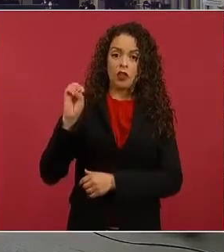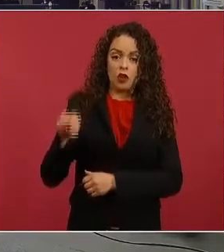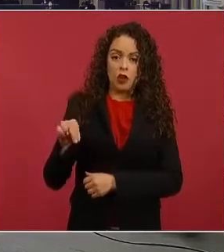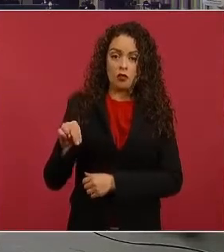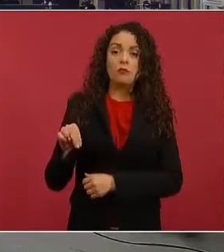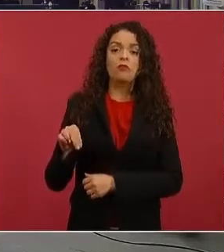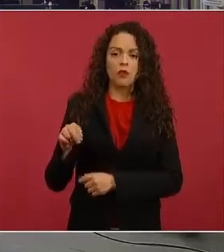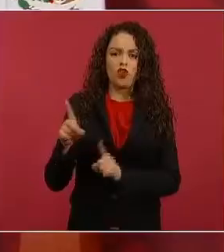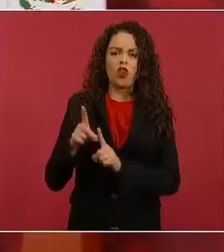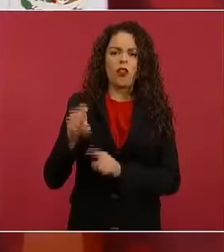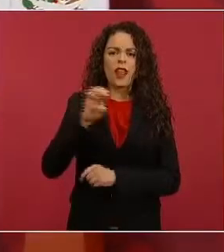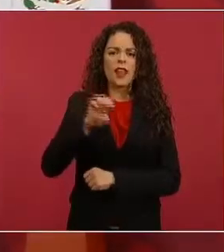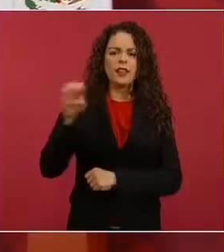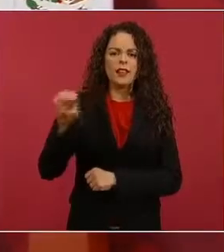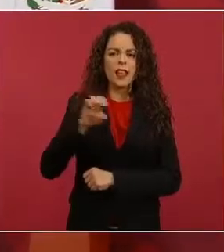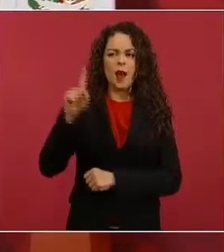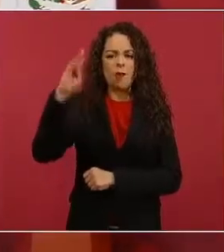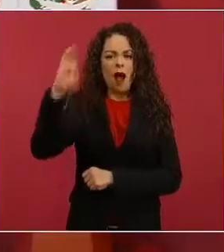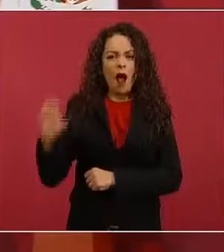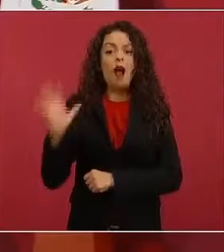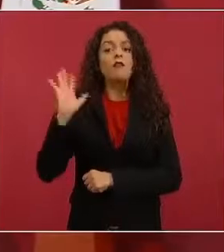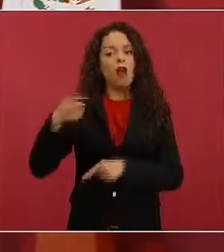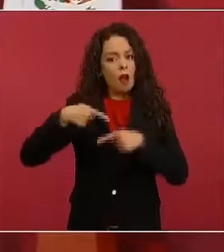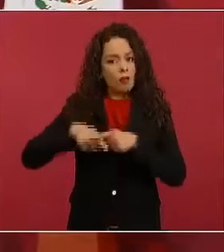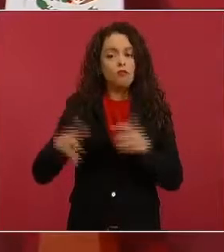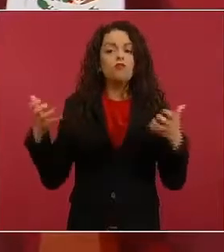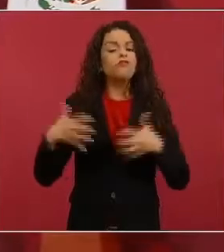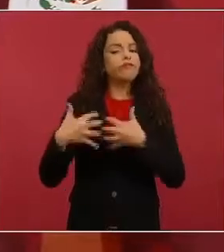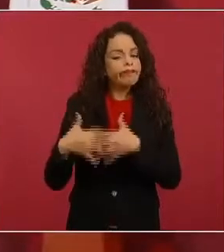en Ensenada, Baja California.